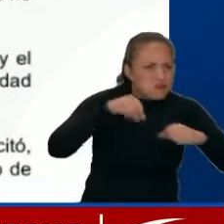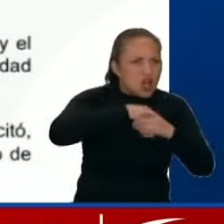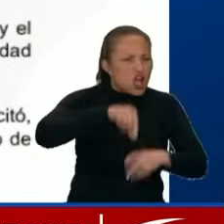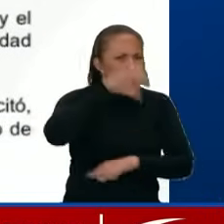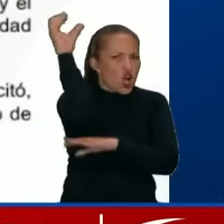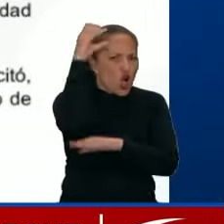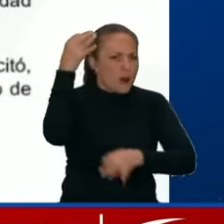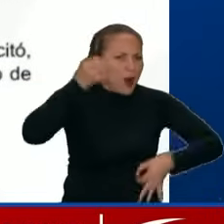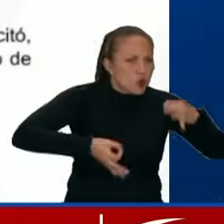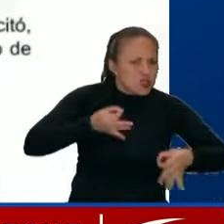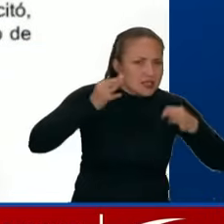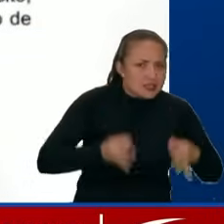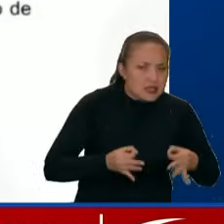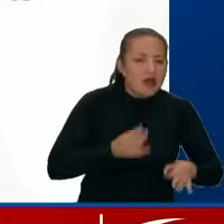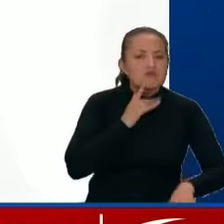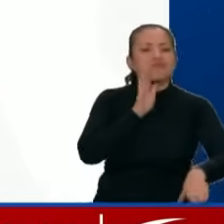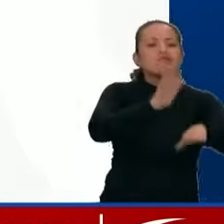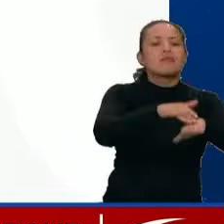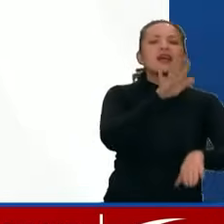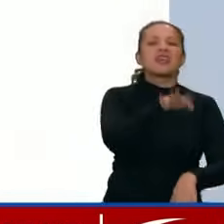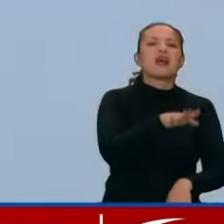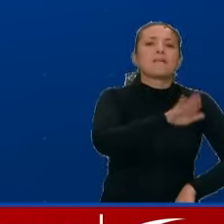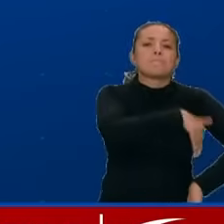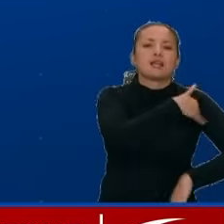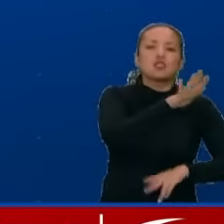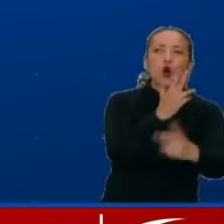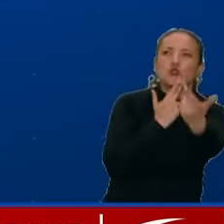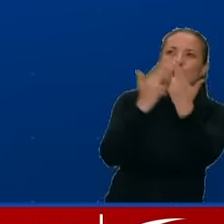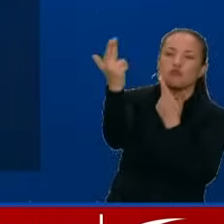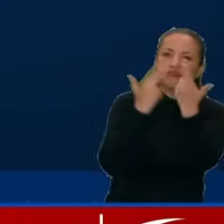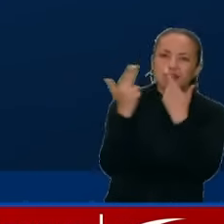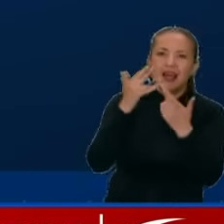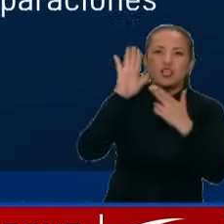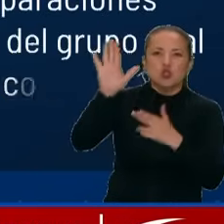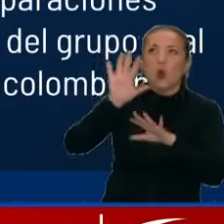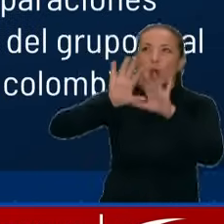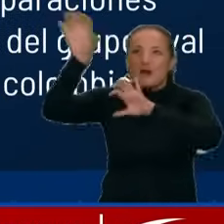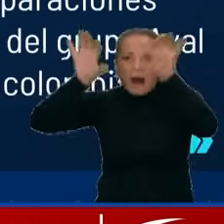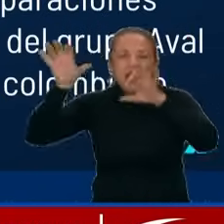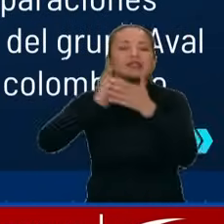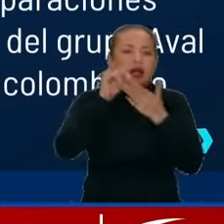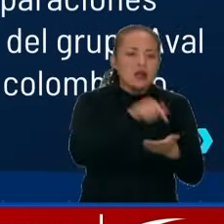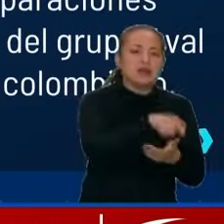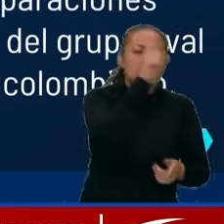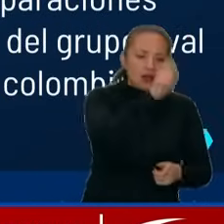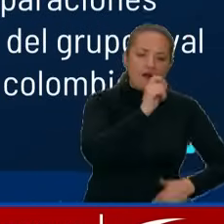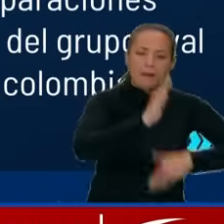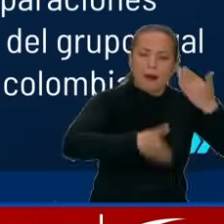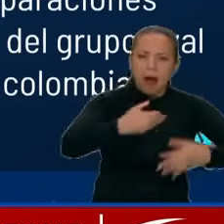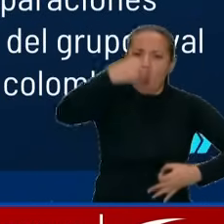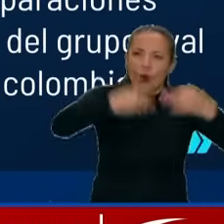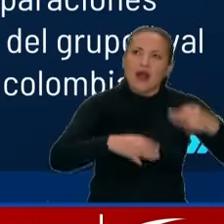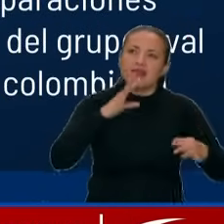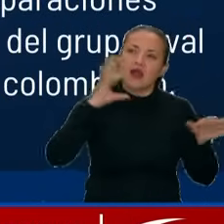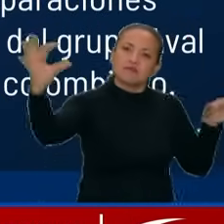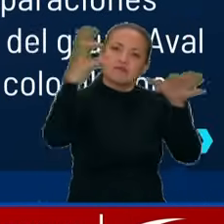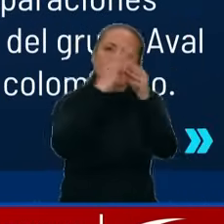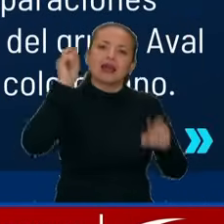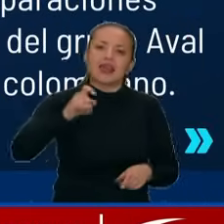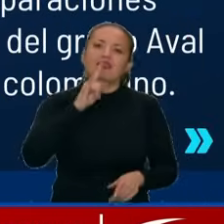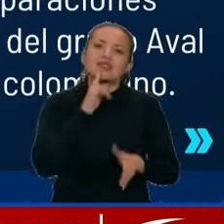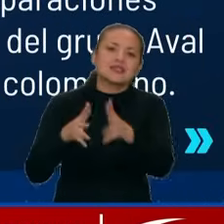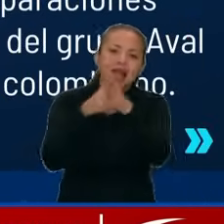caso y le da directrices a la cancillería para que utilice todos los mecanismos de colaboración jurídica con los gobiernos de los Estados Unidos